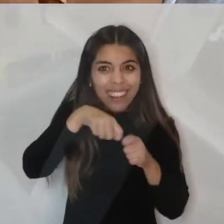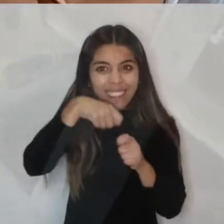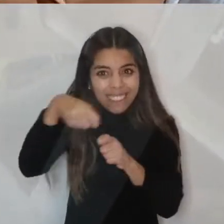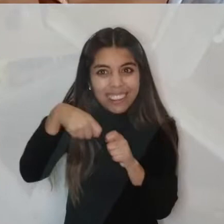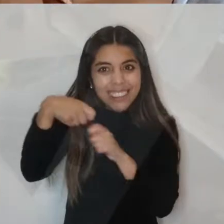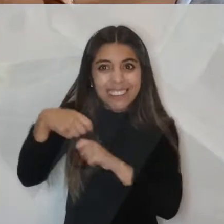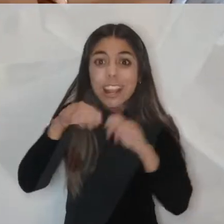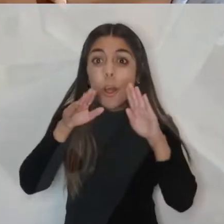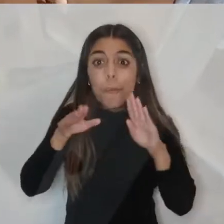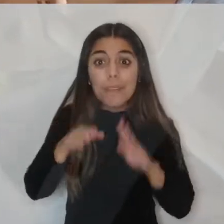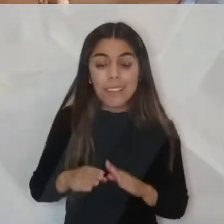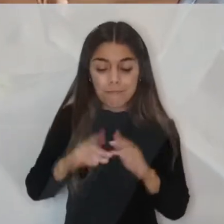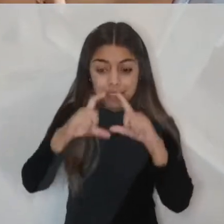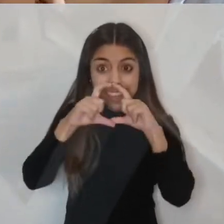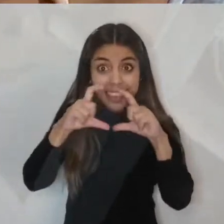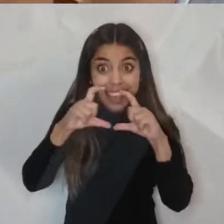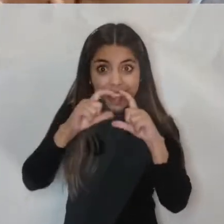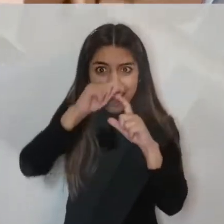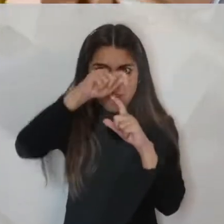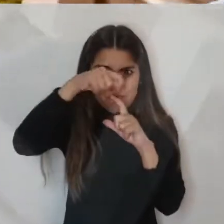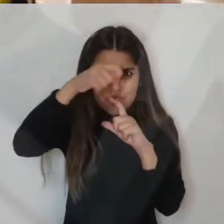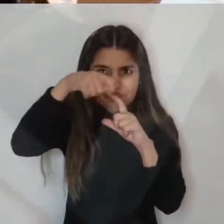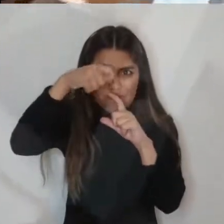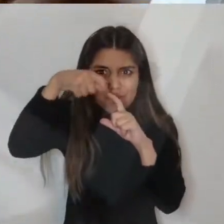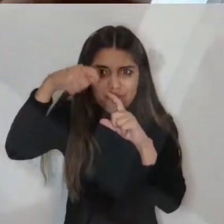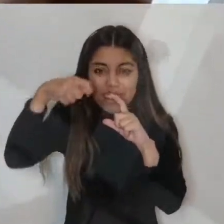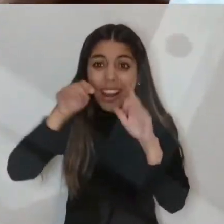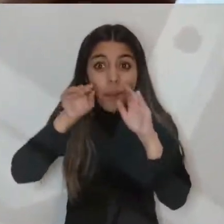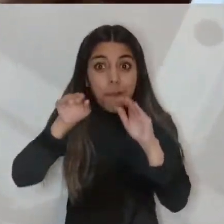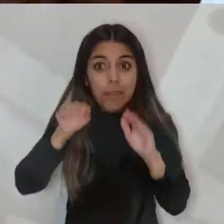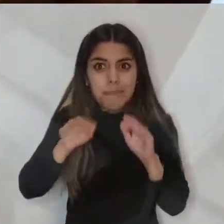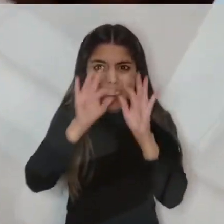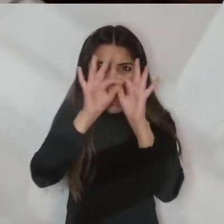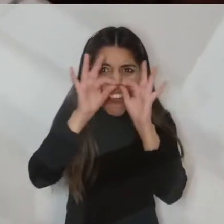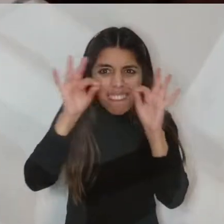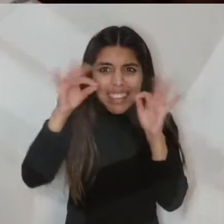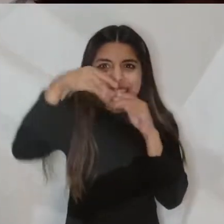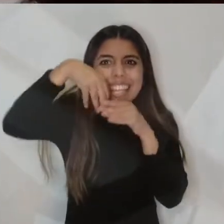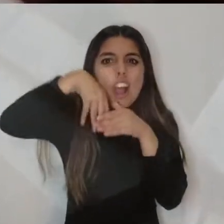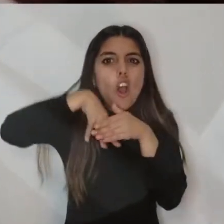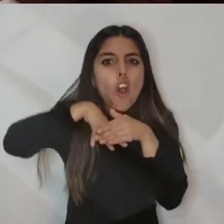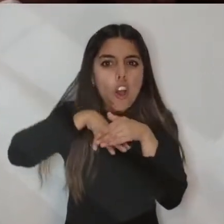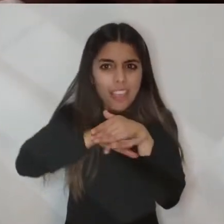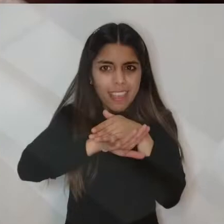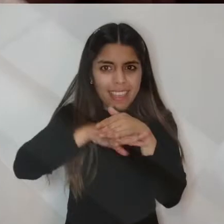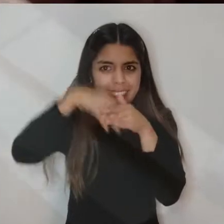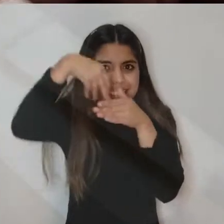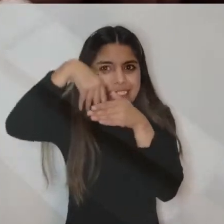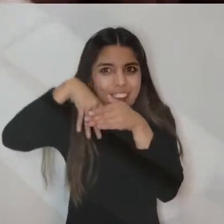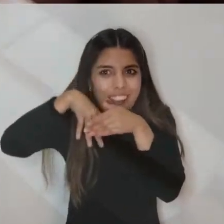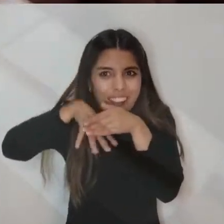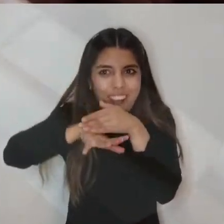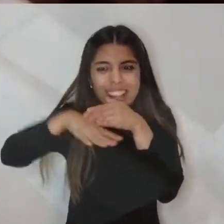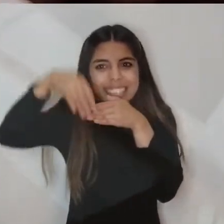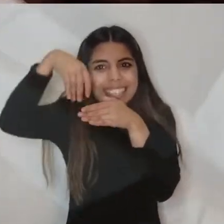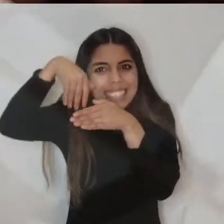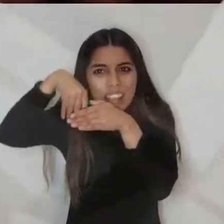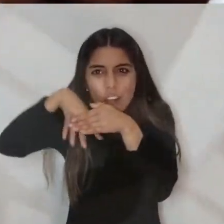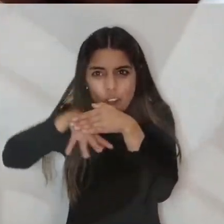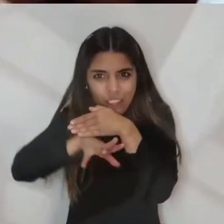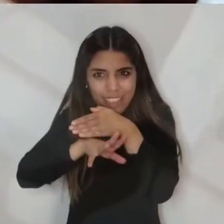dipe. Todas estas hebritas uno las esconde, todas estas hebritas van escondidas al